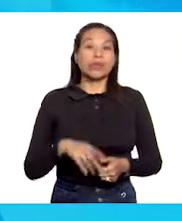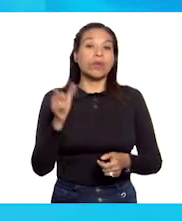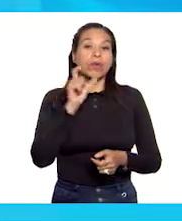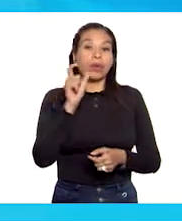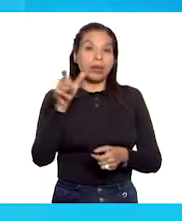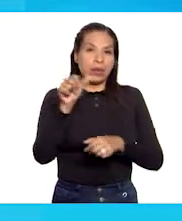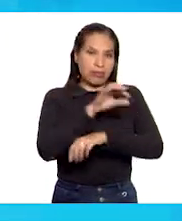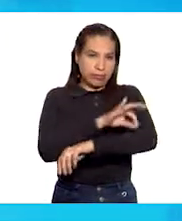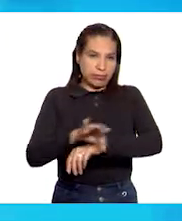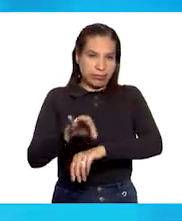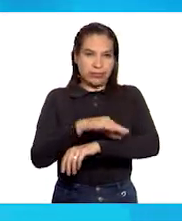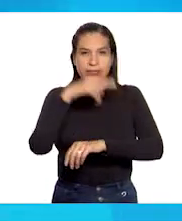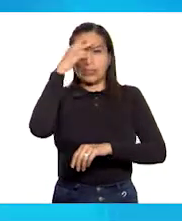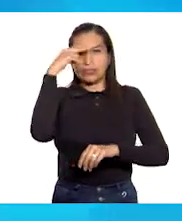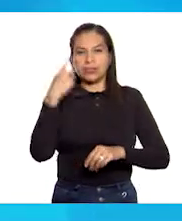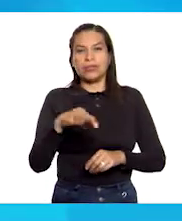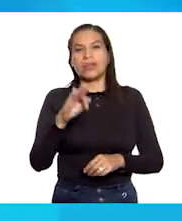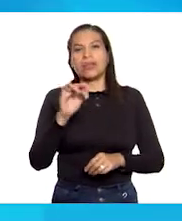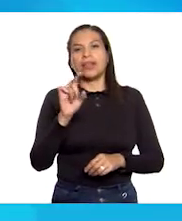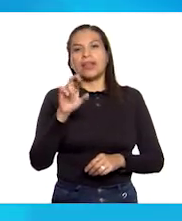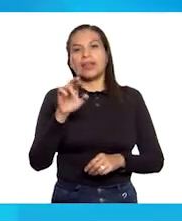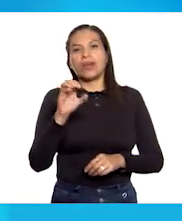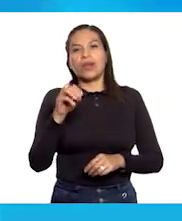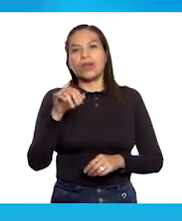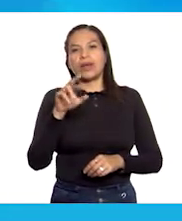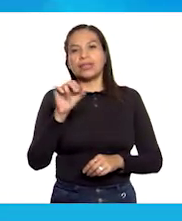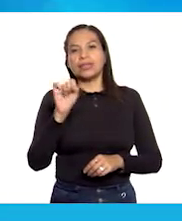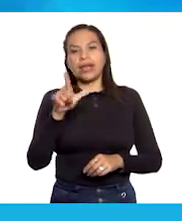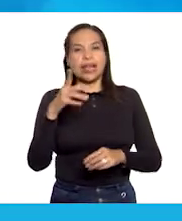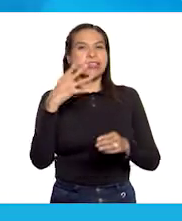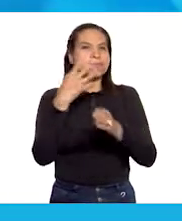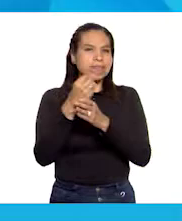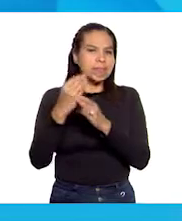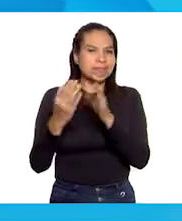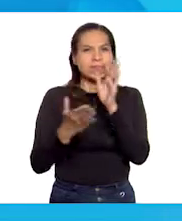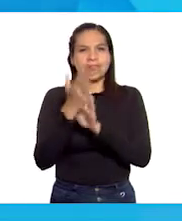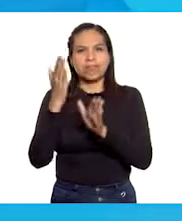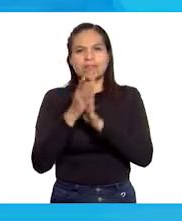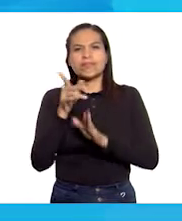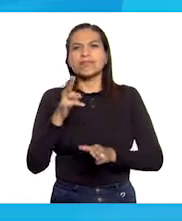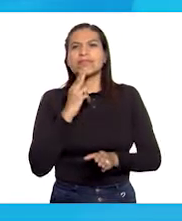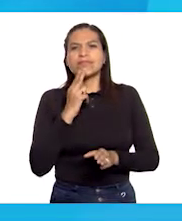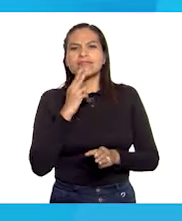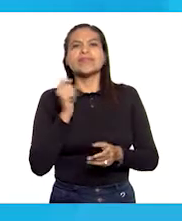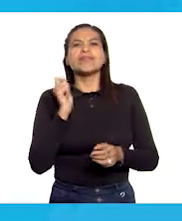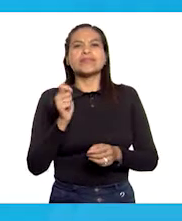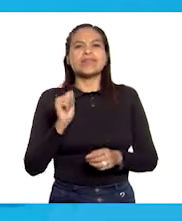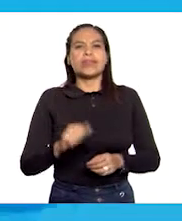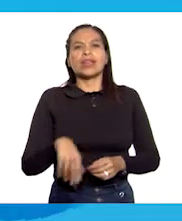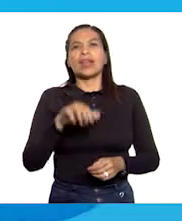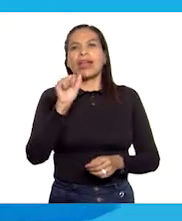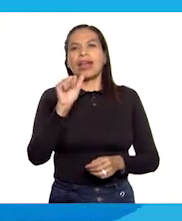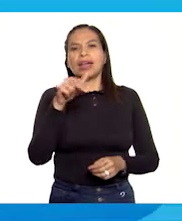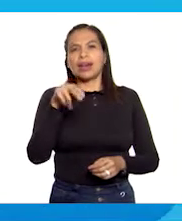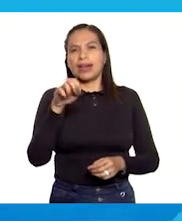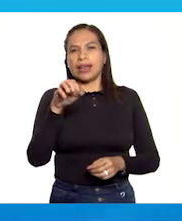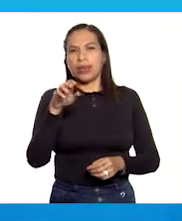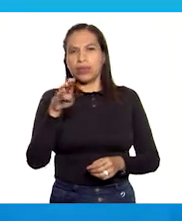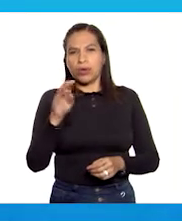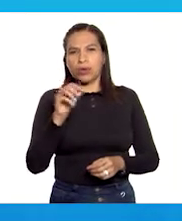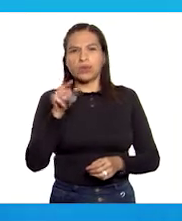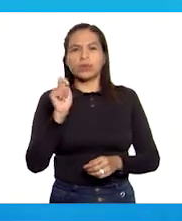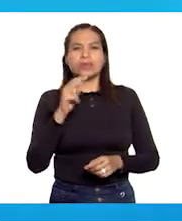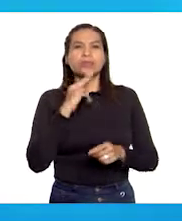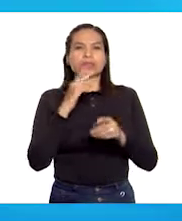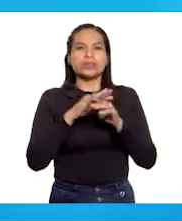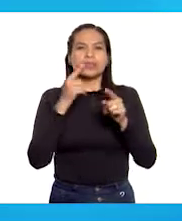que el arquitecto mexicano Federico Mariscal terminó el proyecto. Él utilizó el estilo Art Deco, que utiliza